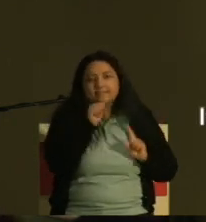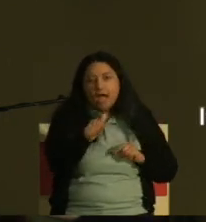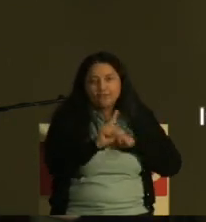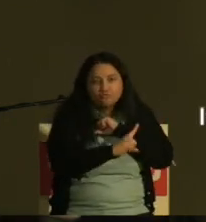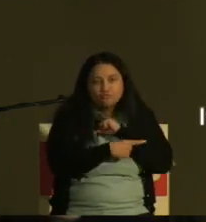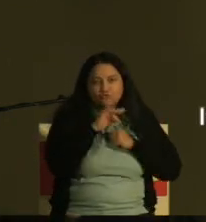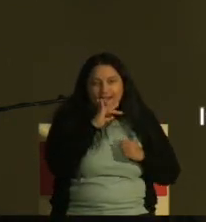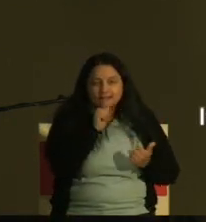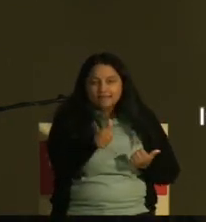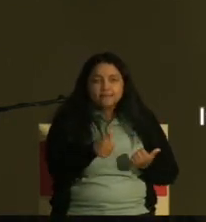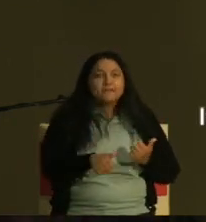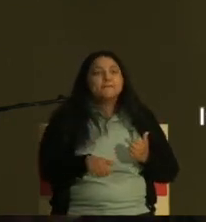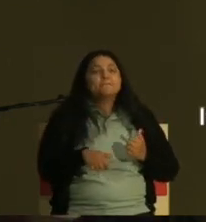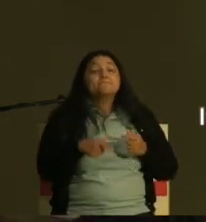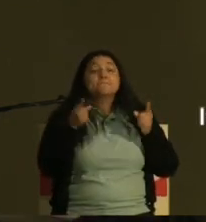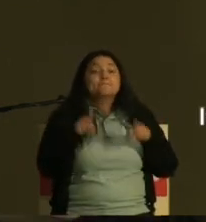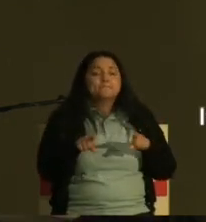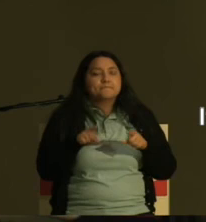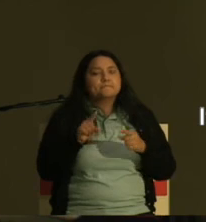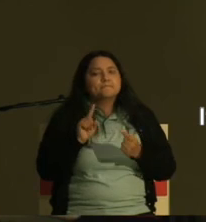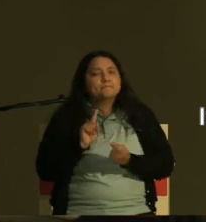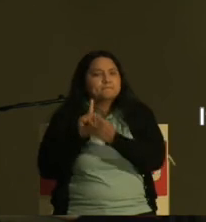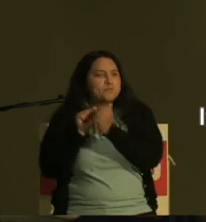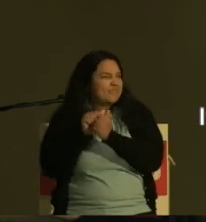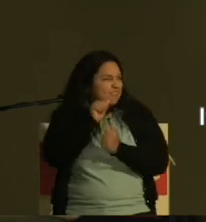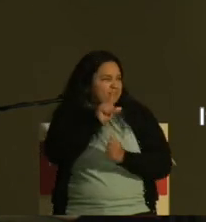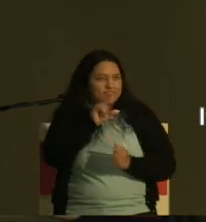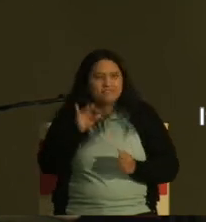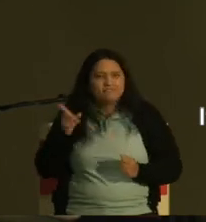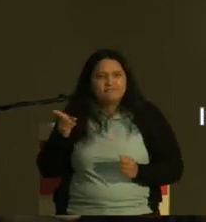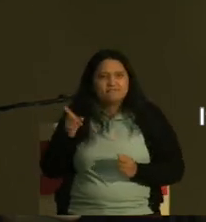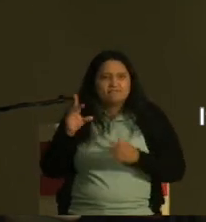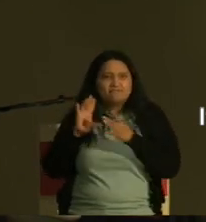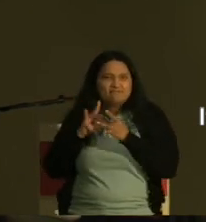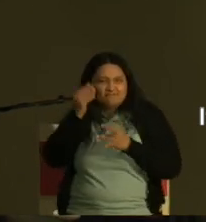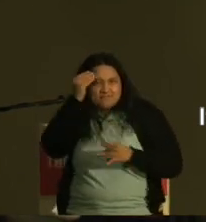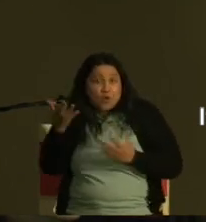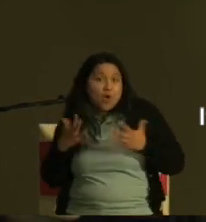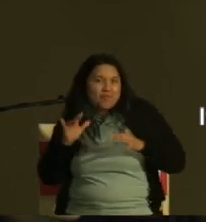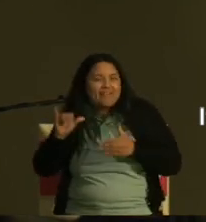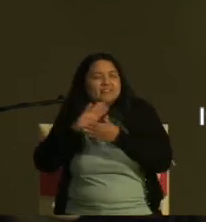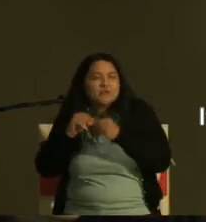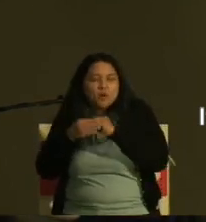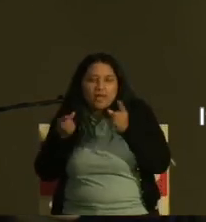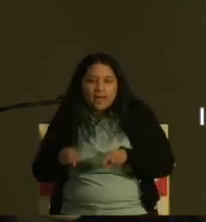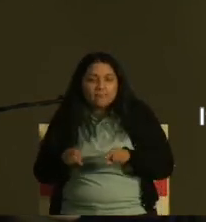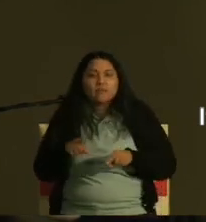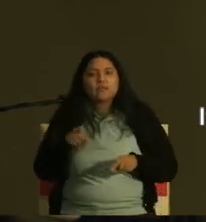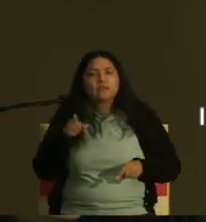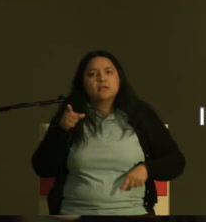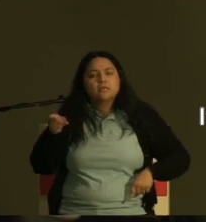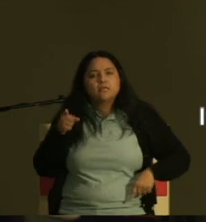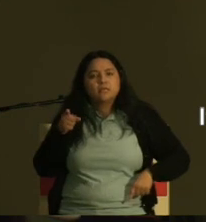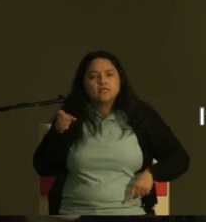pasó una vez con la archivista, que no sé si te contó esa historia la archivista, que se sintió muy